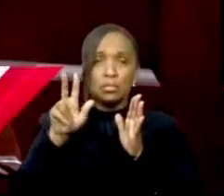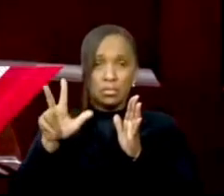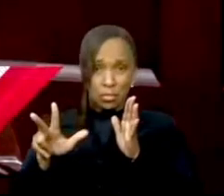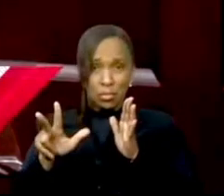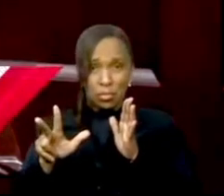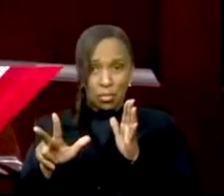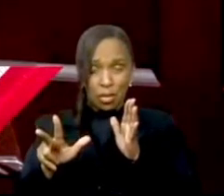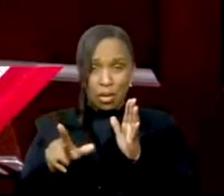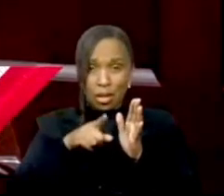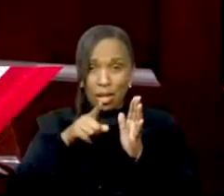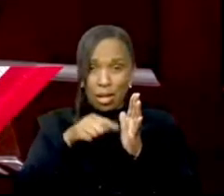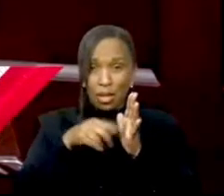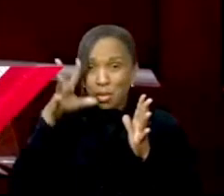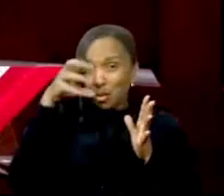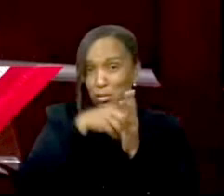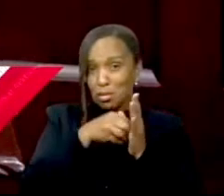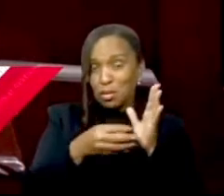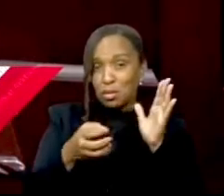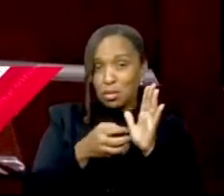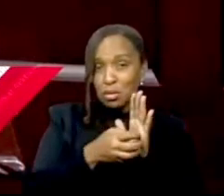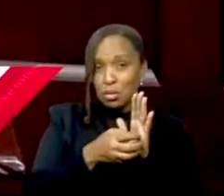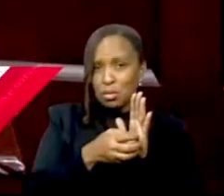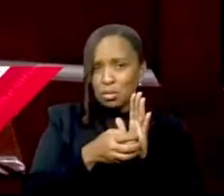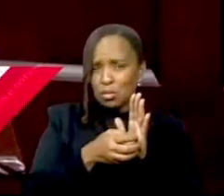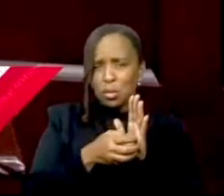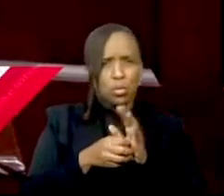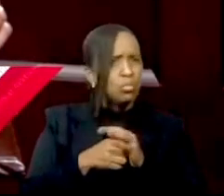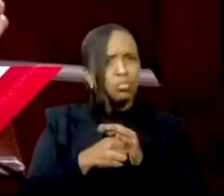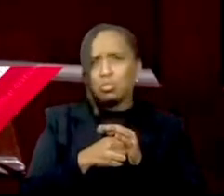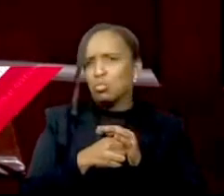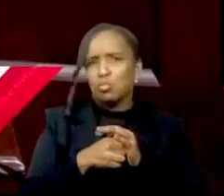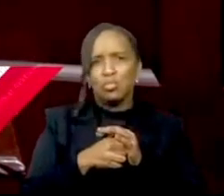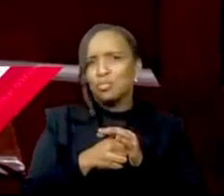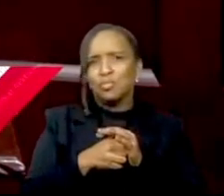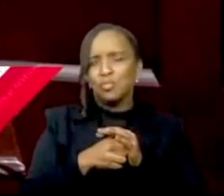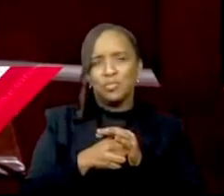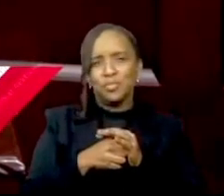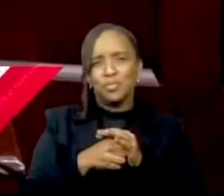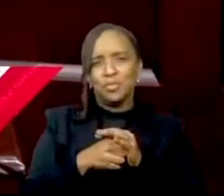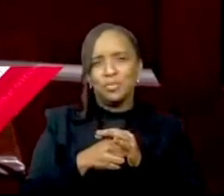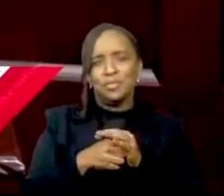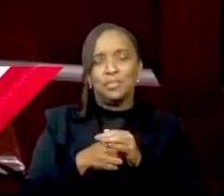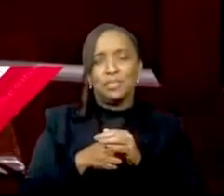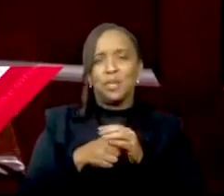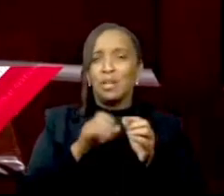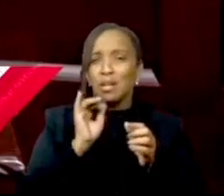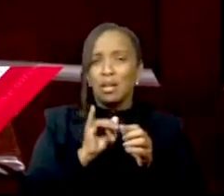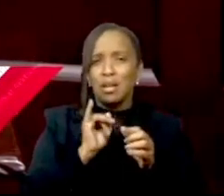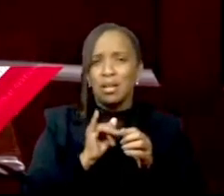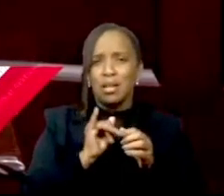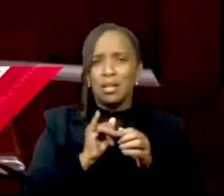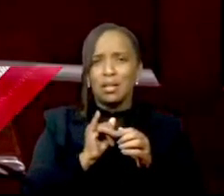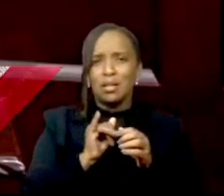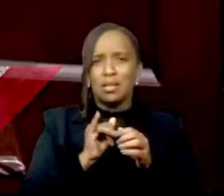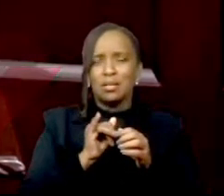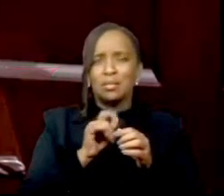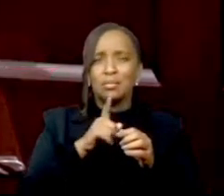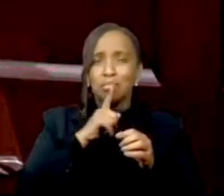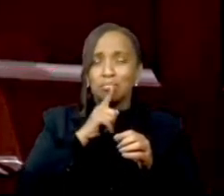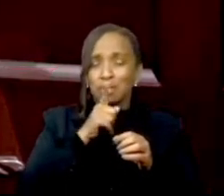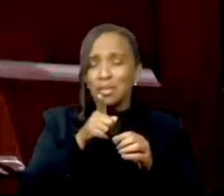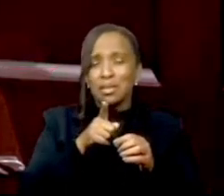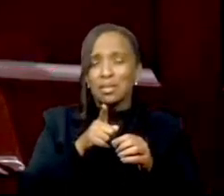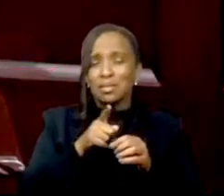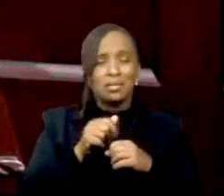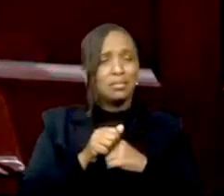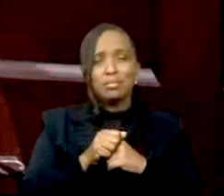constitucional, referente a lo municipal. No es cierto, presidente. Nosotros, como fuerza del